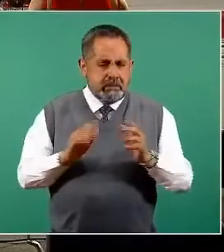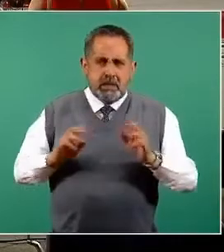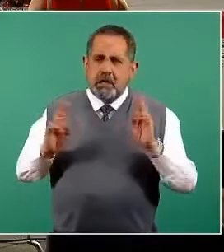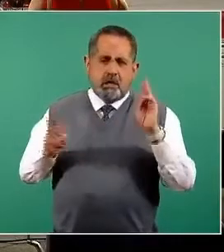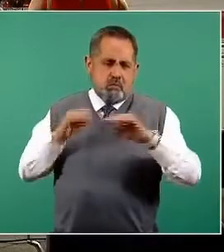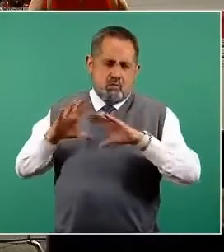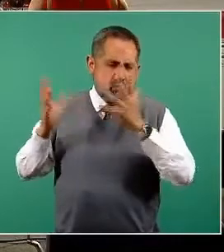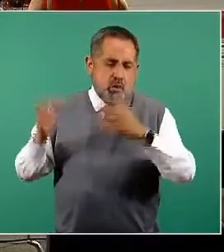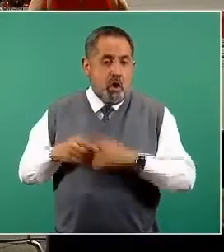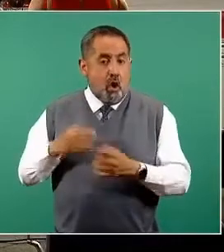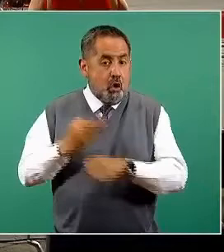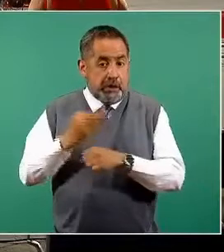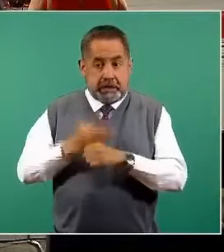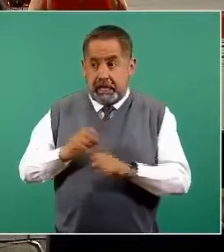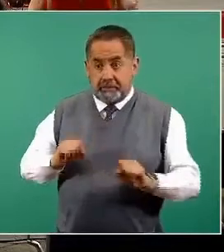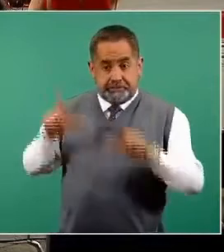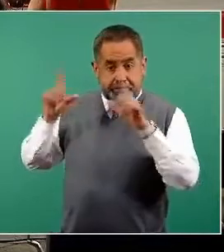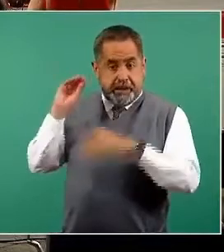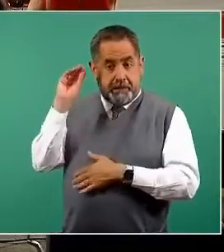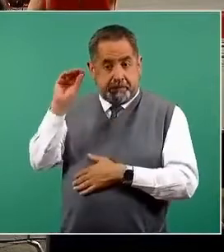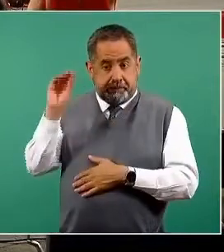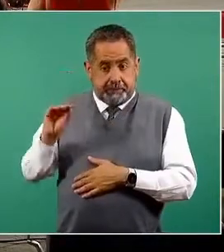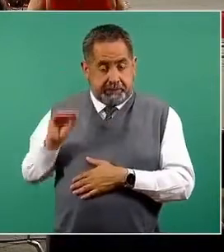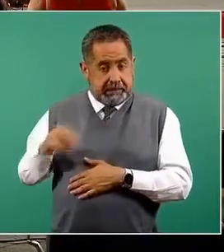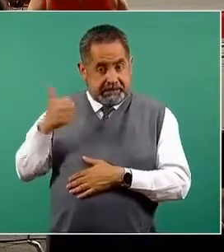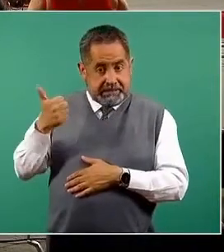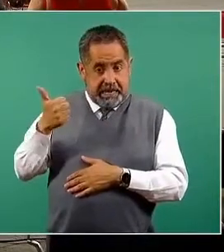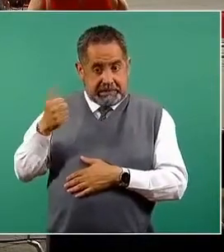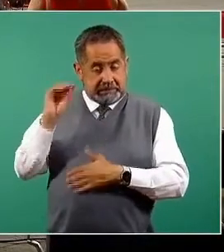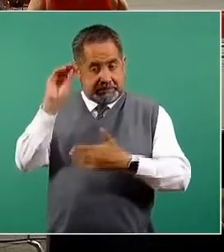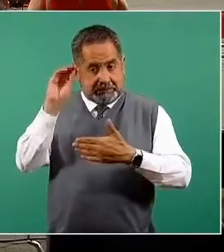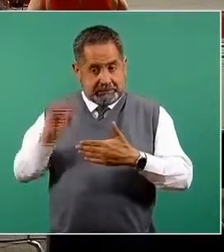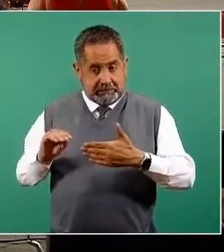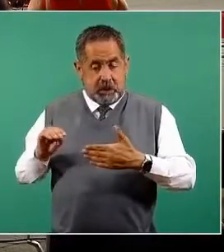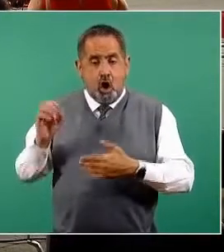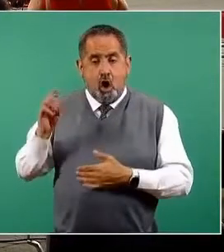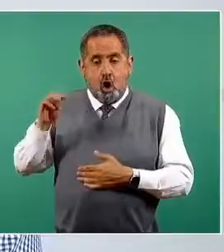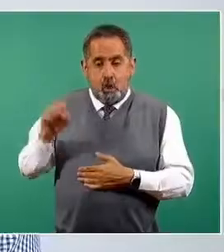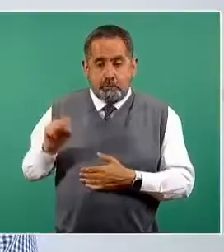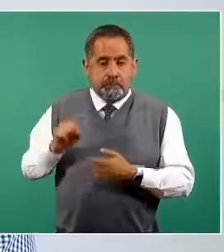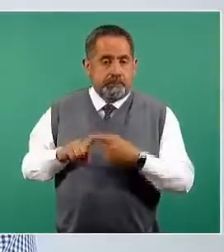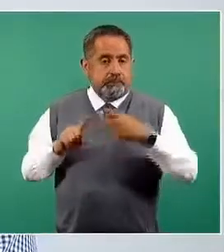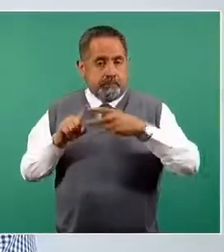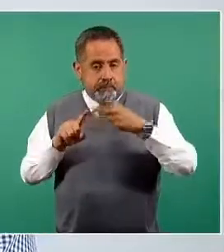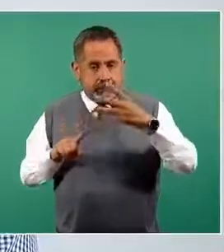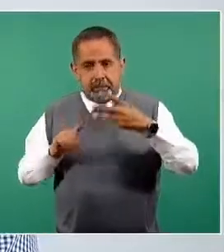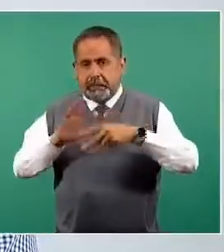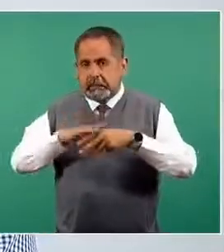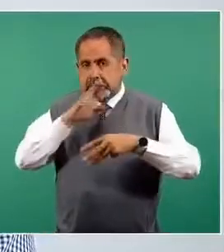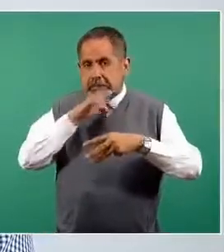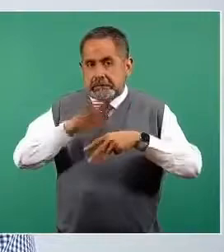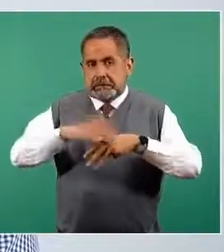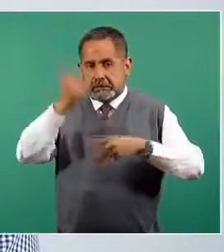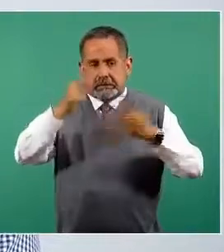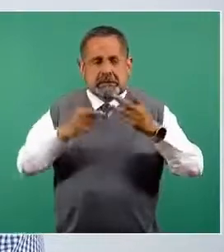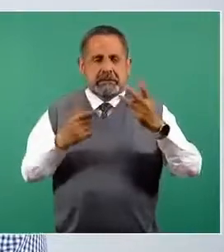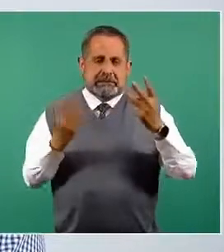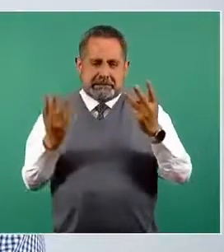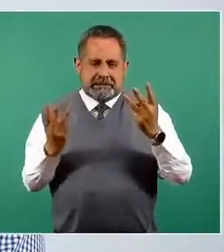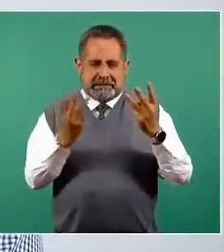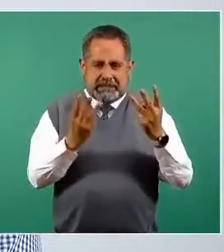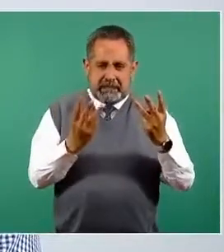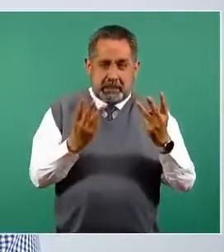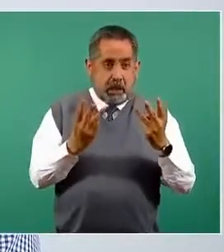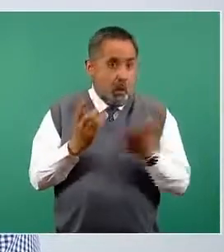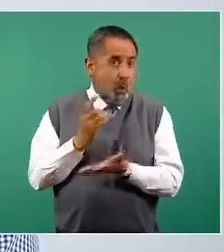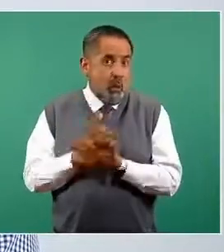las 6 que se tienen identificadas por la OMS, las 3 de preocupación y las 3 de interés, no son